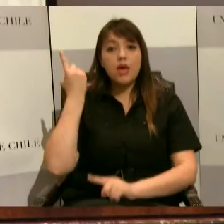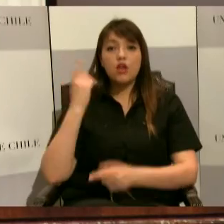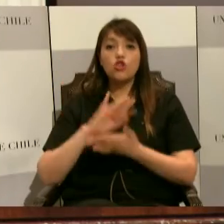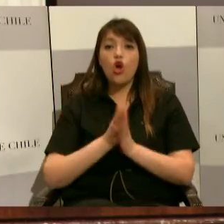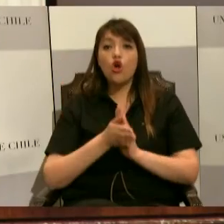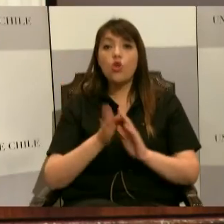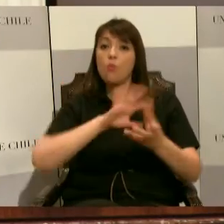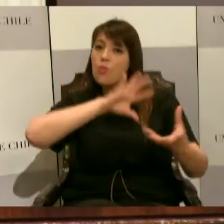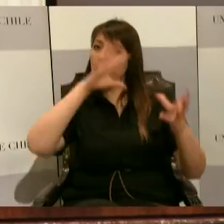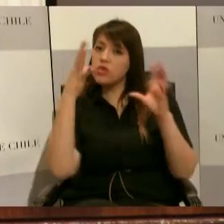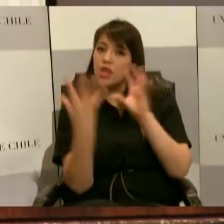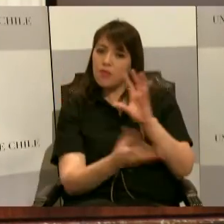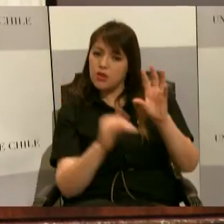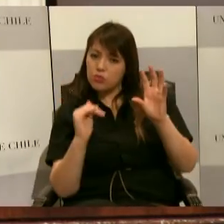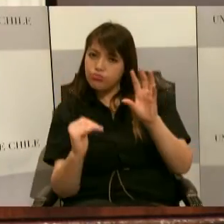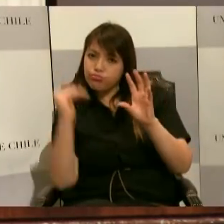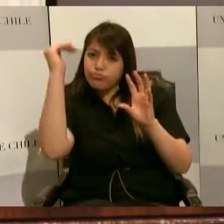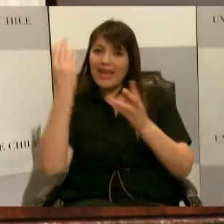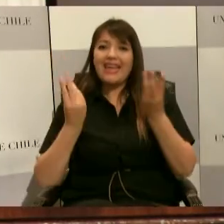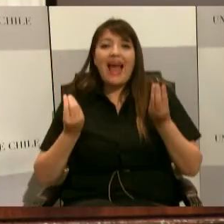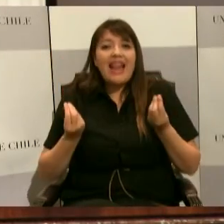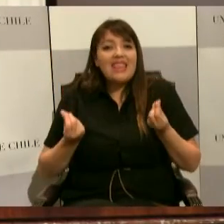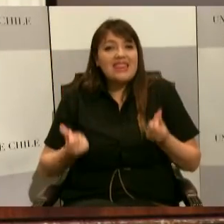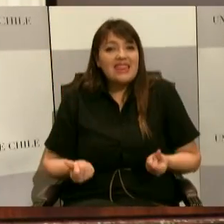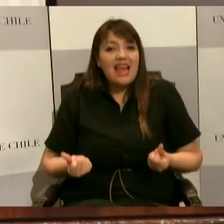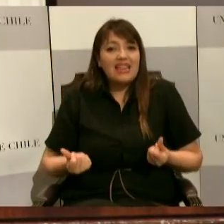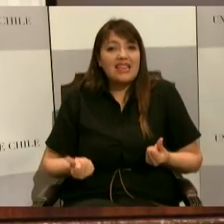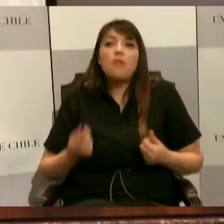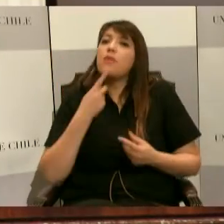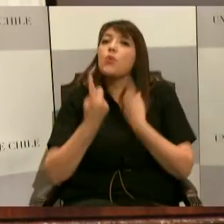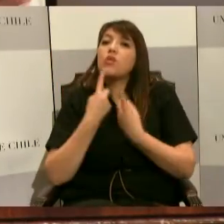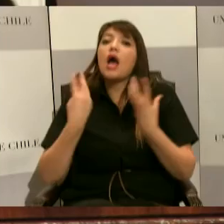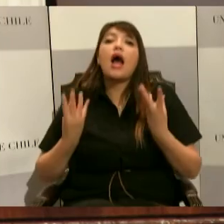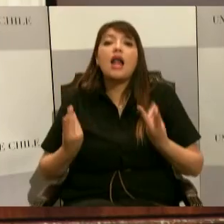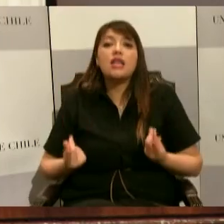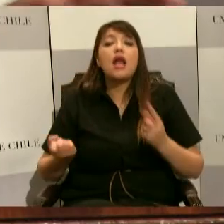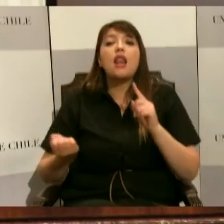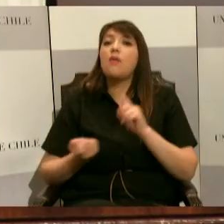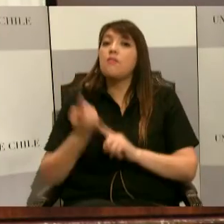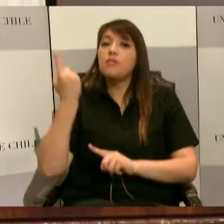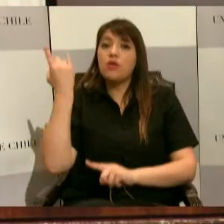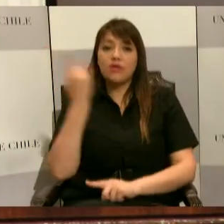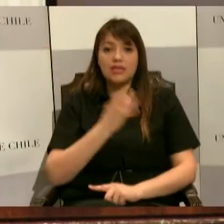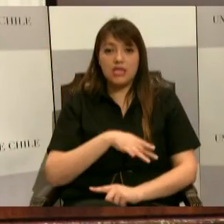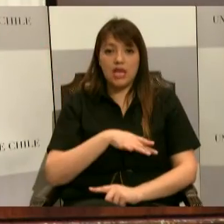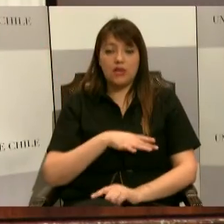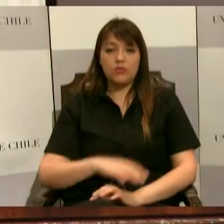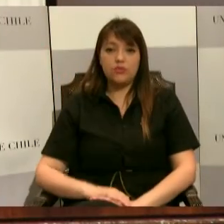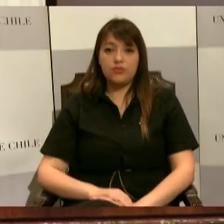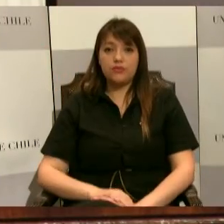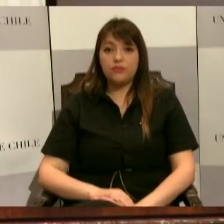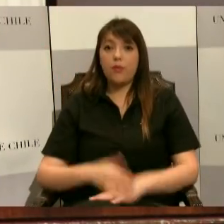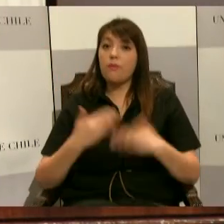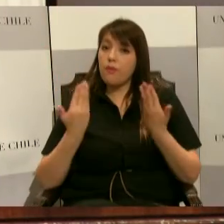rankings mundiales que evalúan calidad. Hay distintos rankings, en los que evalúan calidad, la primera es la Universidad de Chile. Es